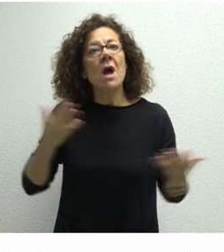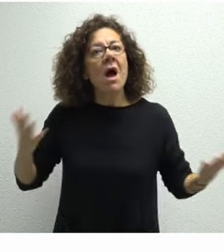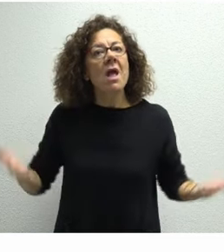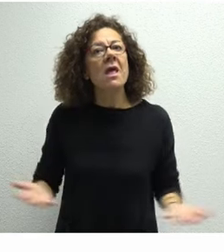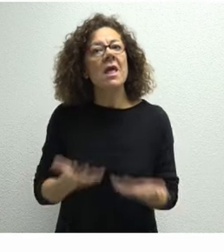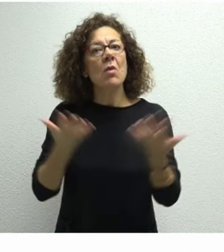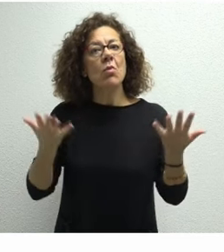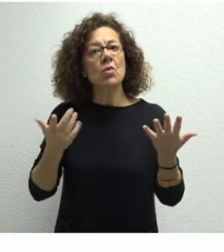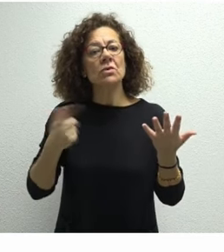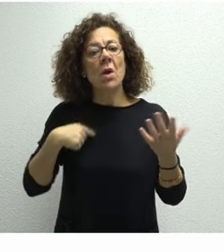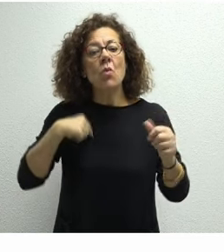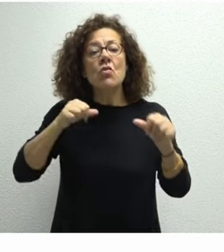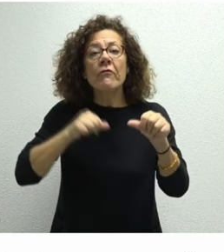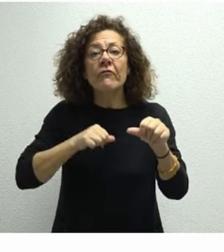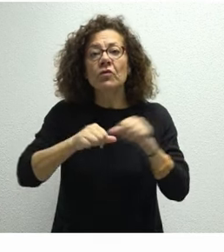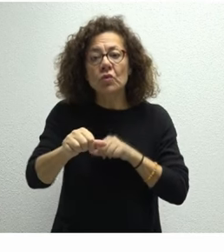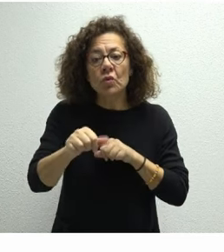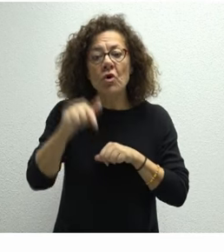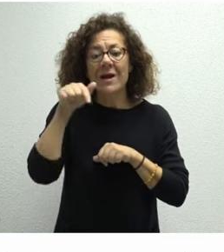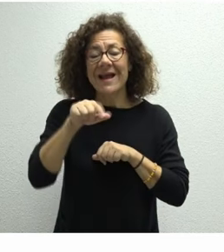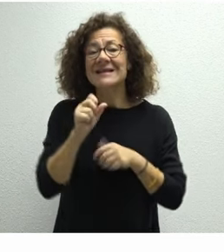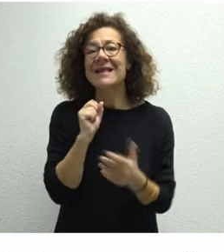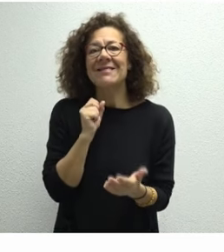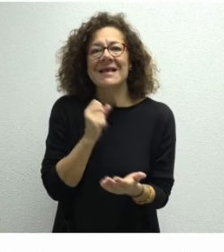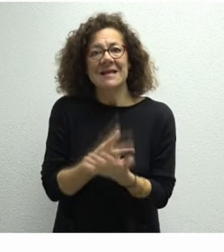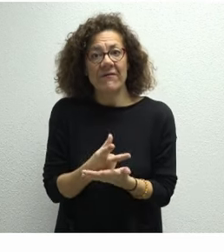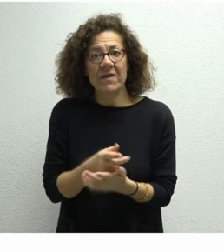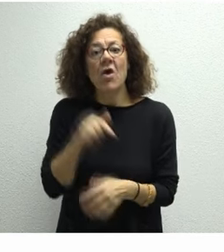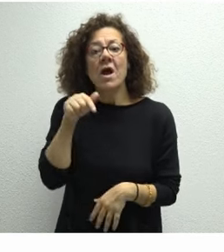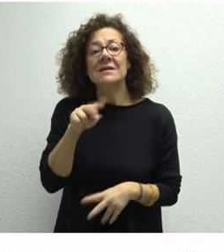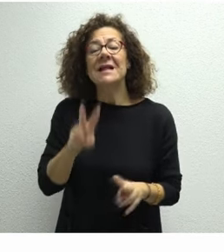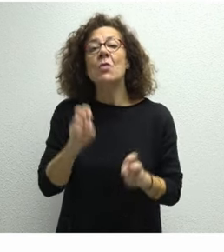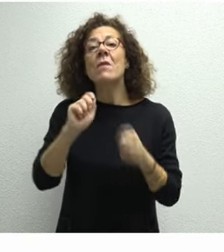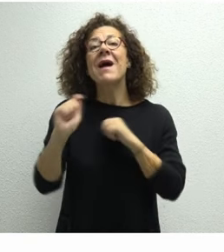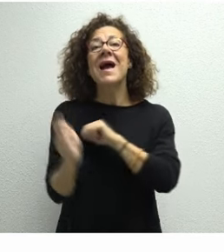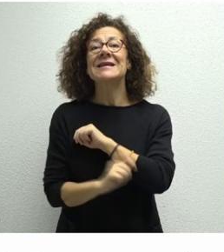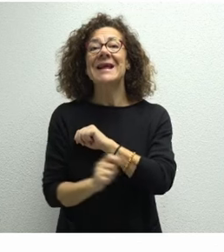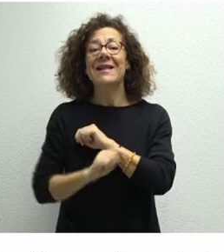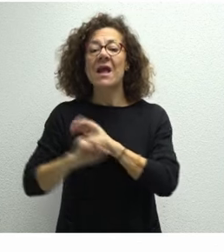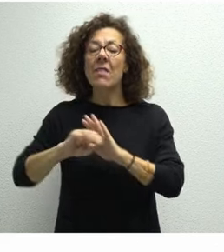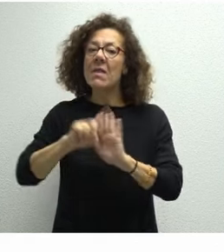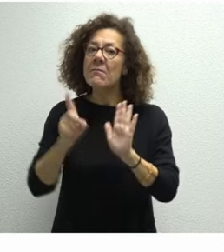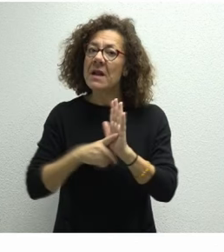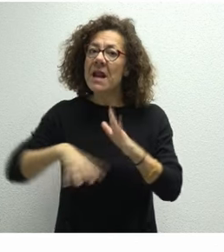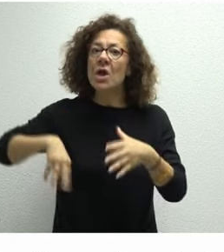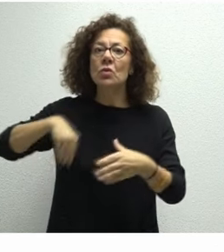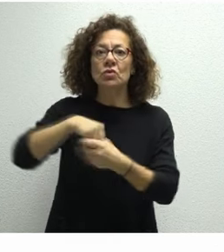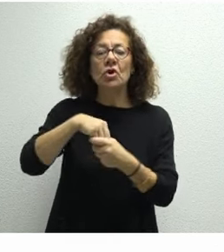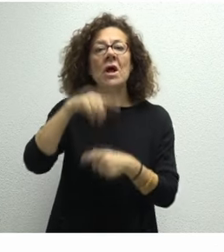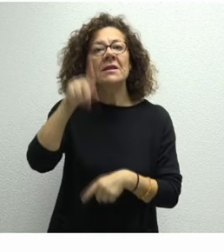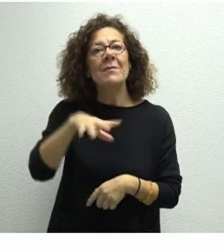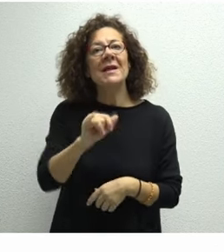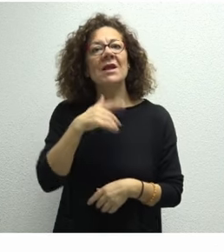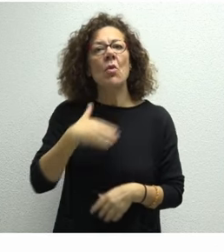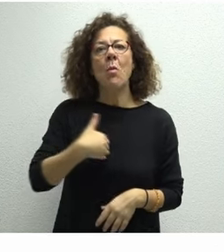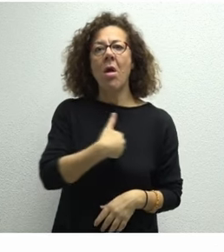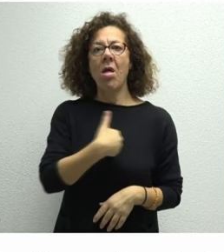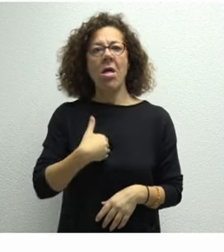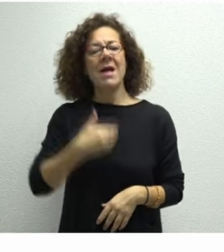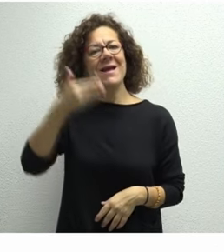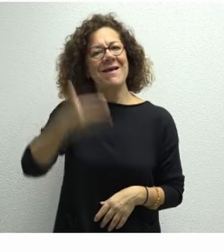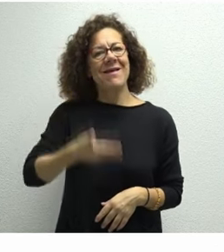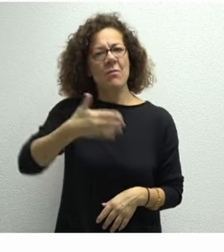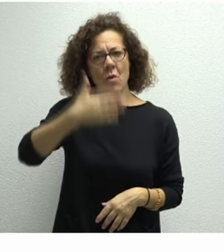hacia un futuro en el que este desafío y en la nueva estrategia de plena inclusión va a tener un papel prioritario